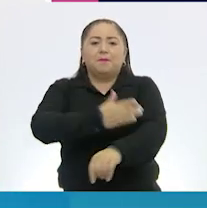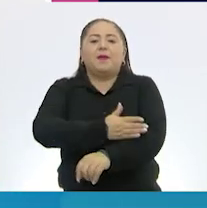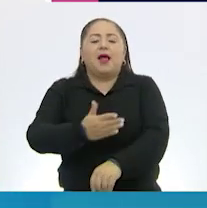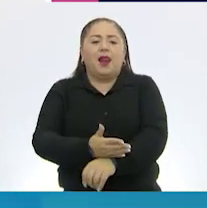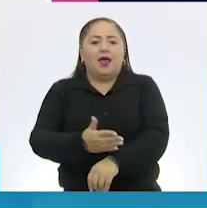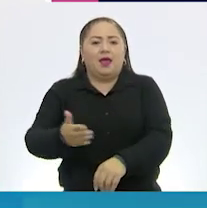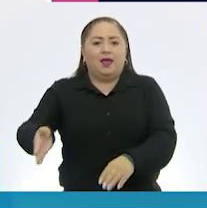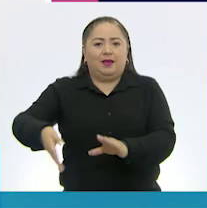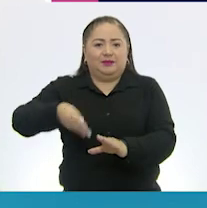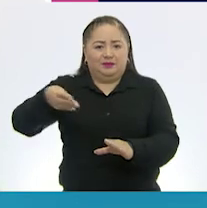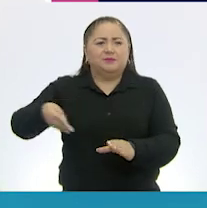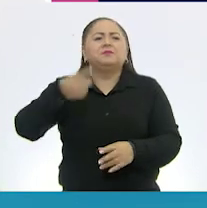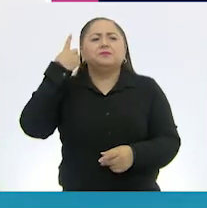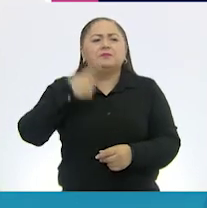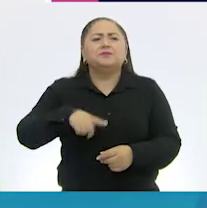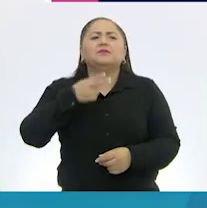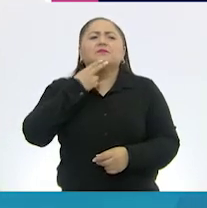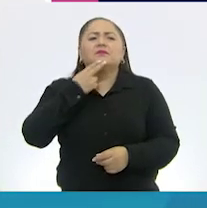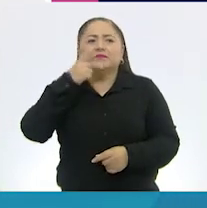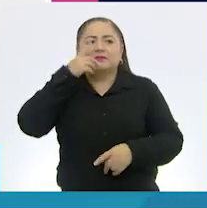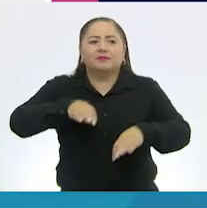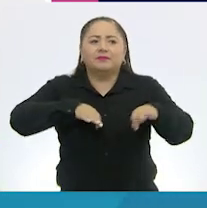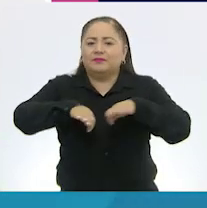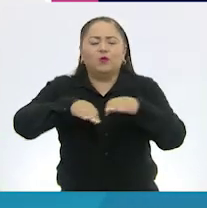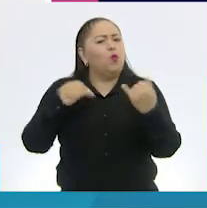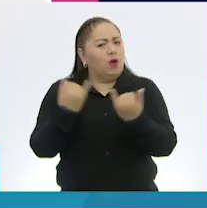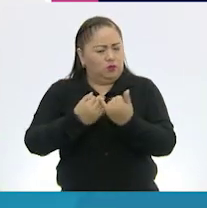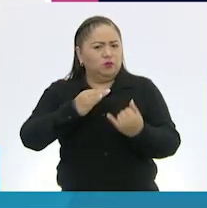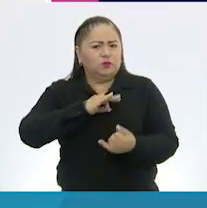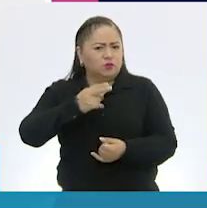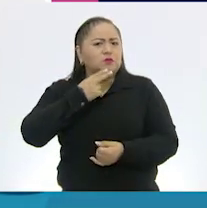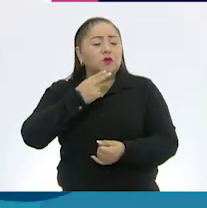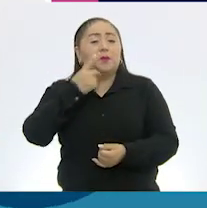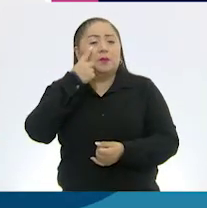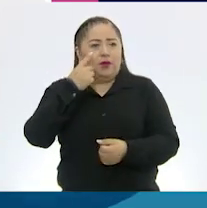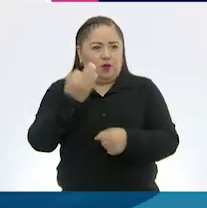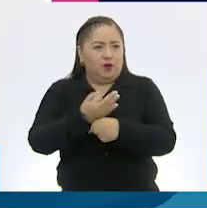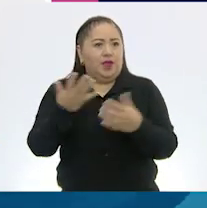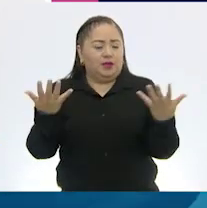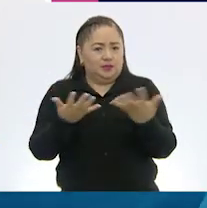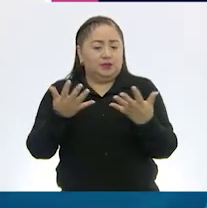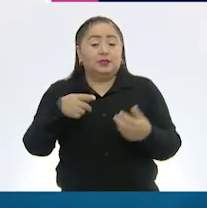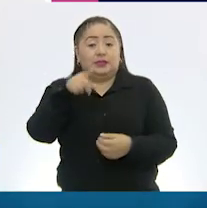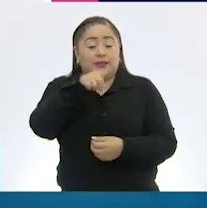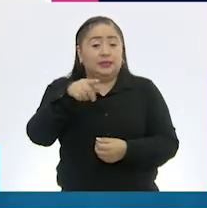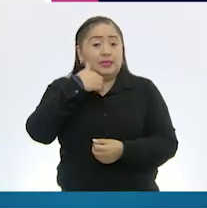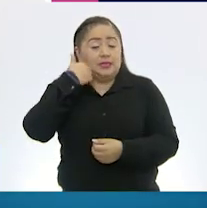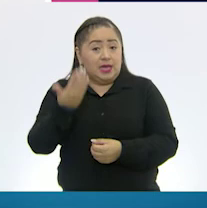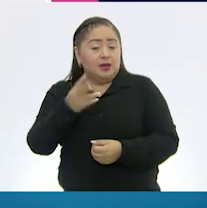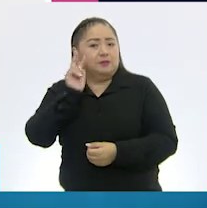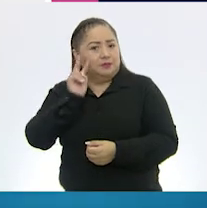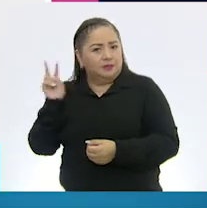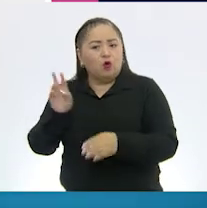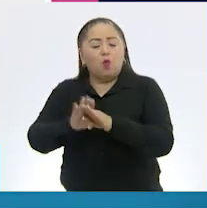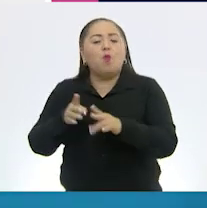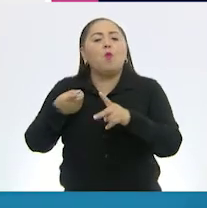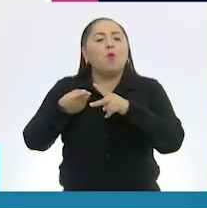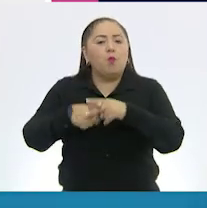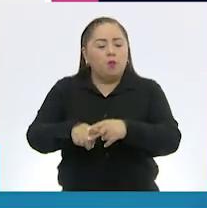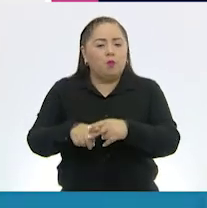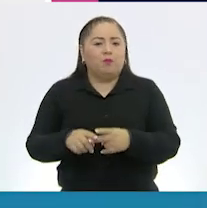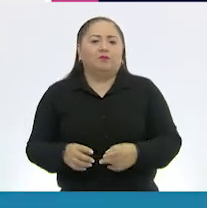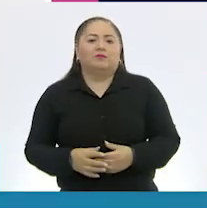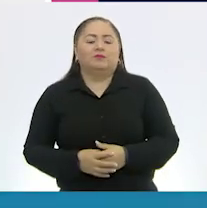cocina. Estas sirven para trabajar también. Pero bueno, vamos a hacerlo. Si quieren, vamos a empezar.